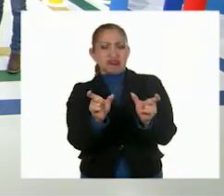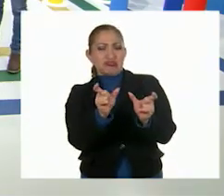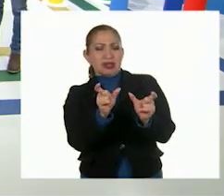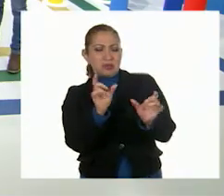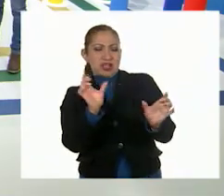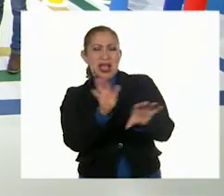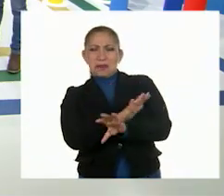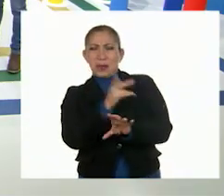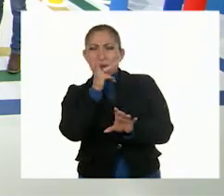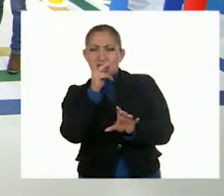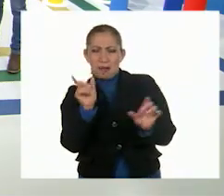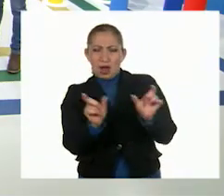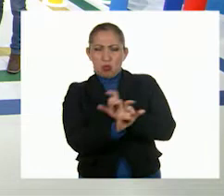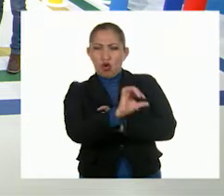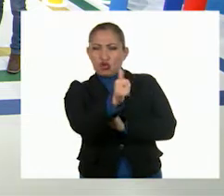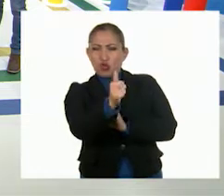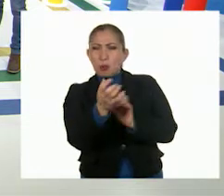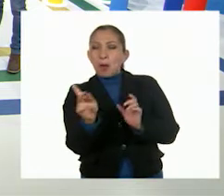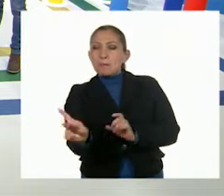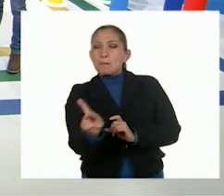la metáfora. Claro que sí.